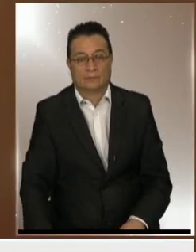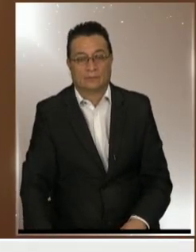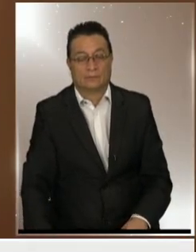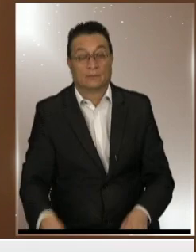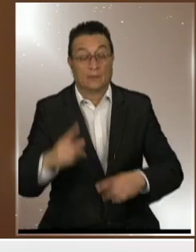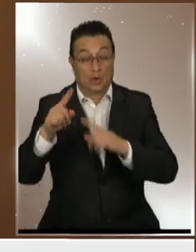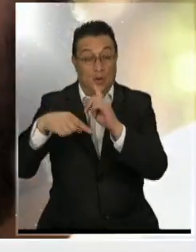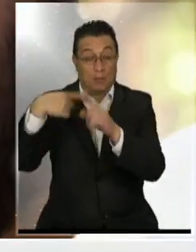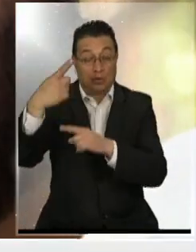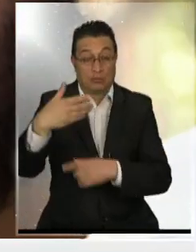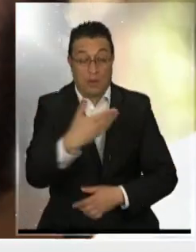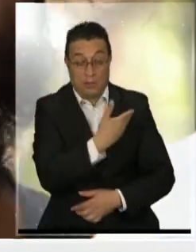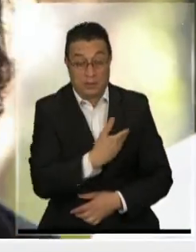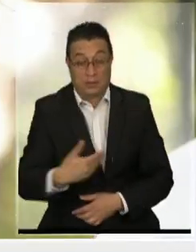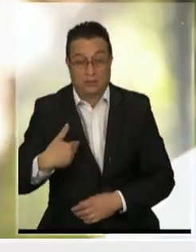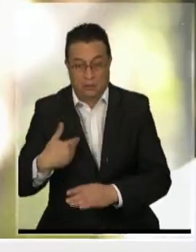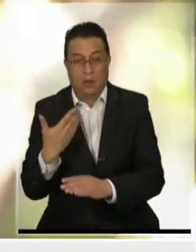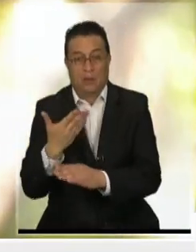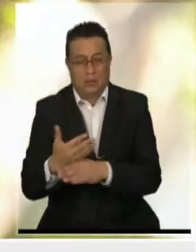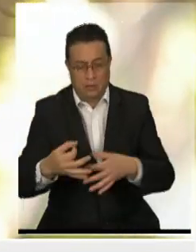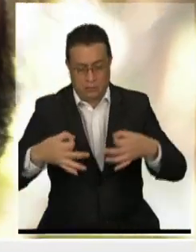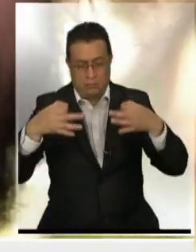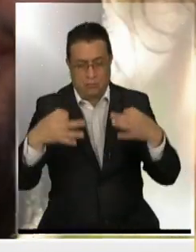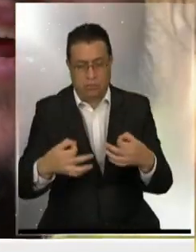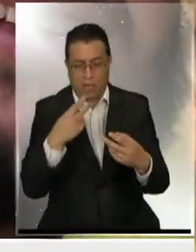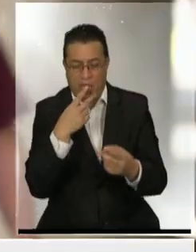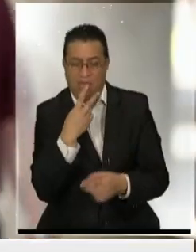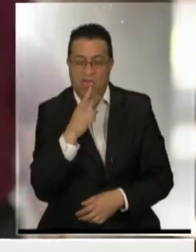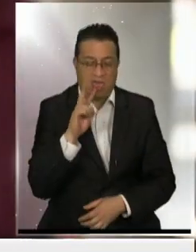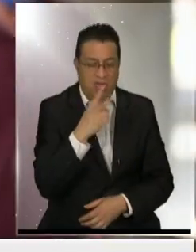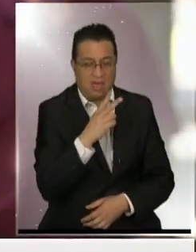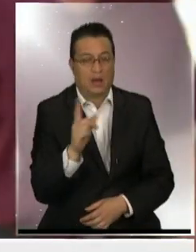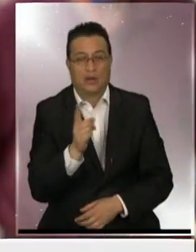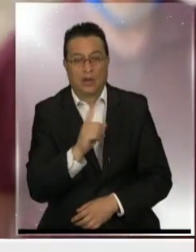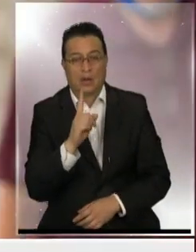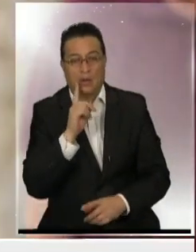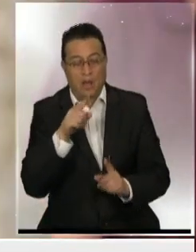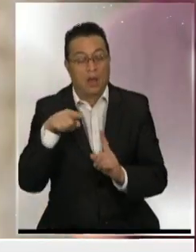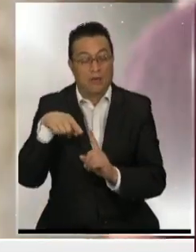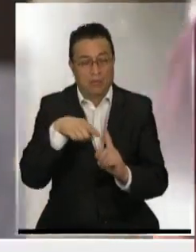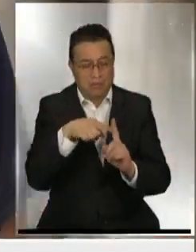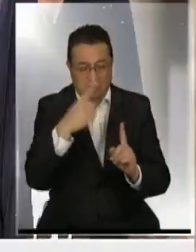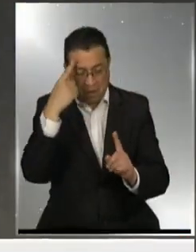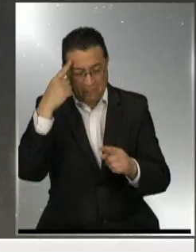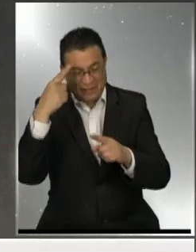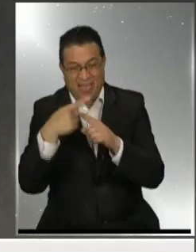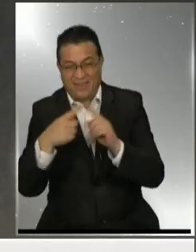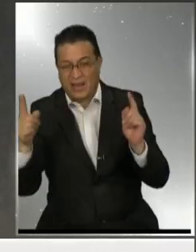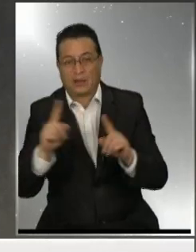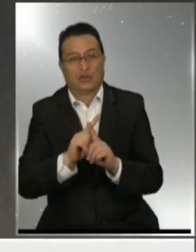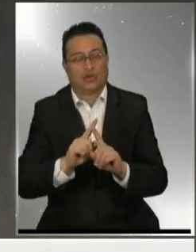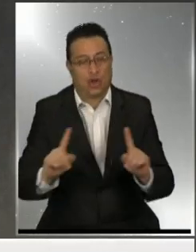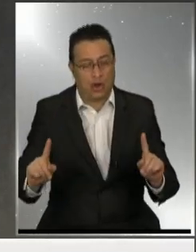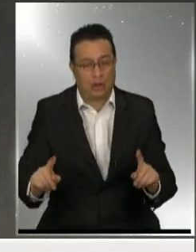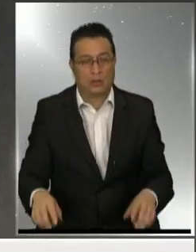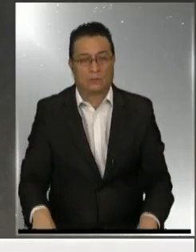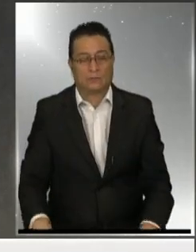Yo al próximo presidente le pediría consecuencia, no ambigüedad y no persecución por pensar diferente.